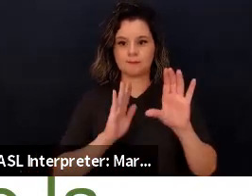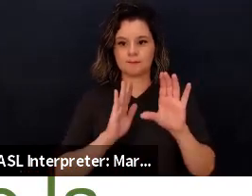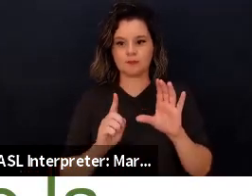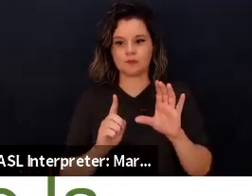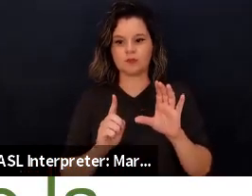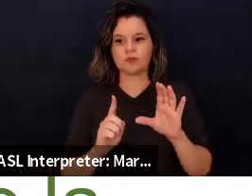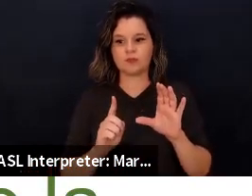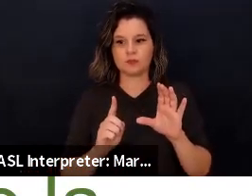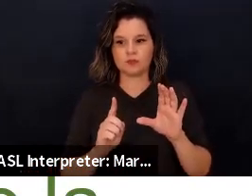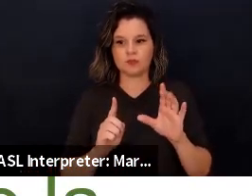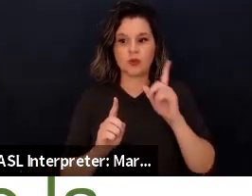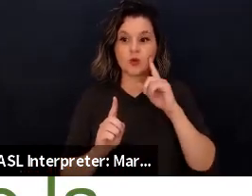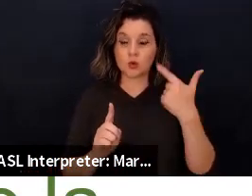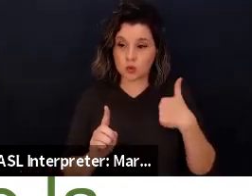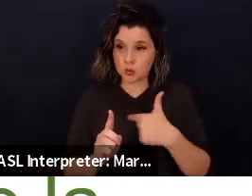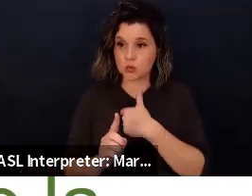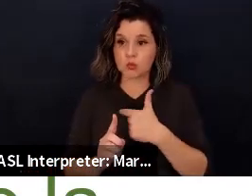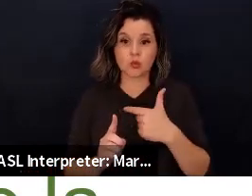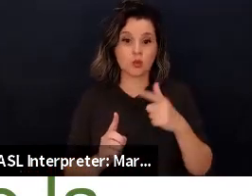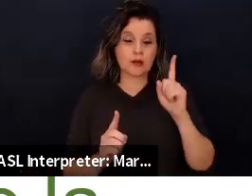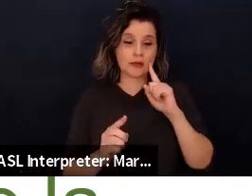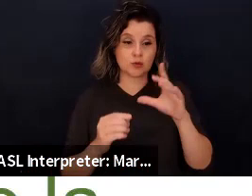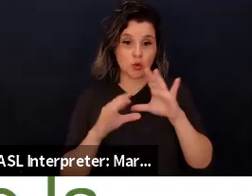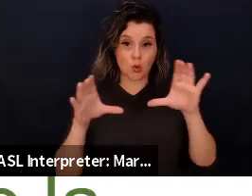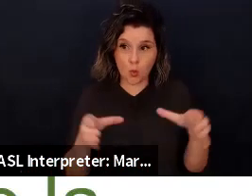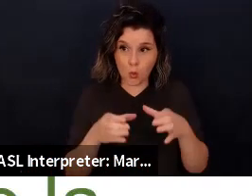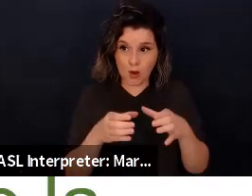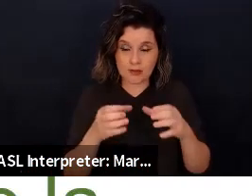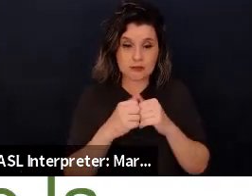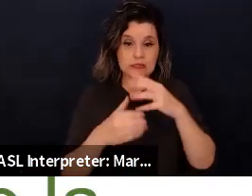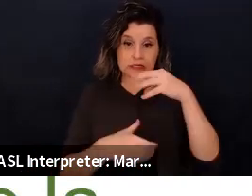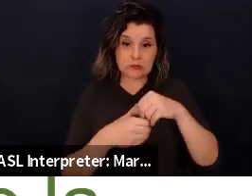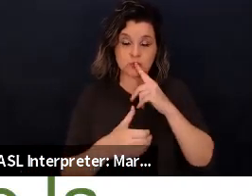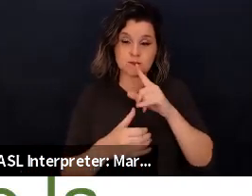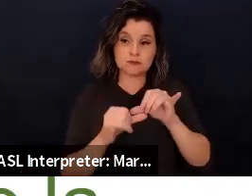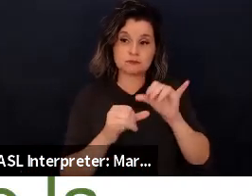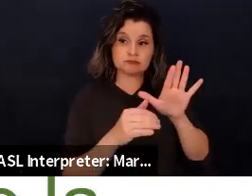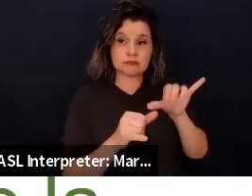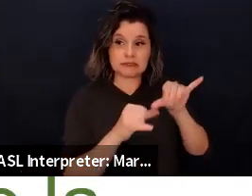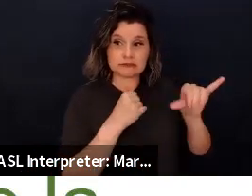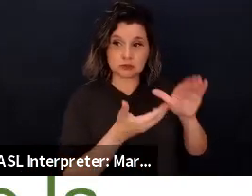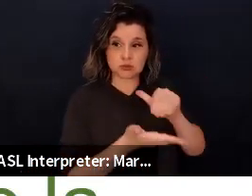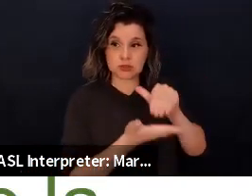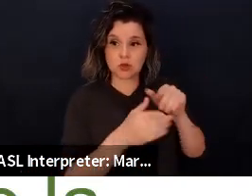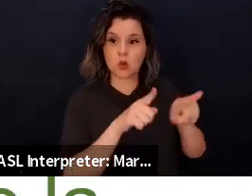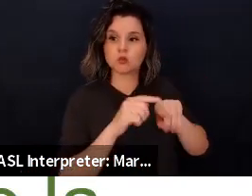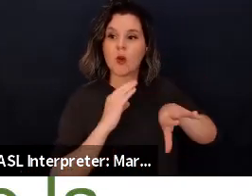que nosotros ha sido organizar dentro de los centros de detención y también afuera.